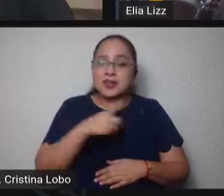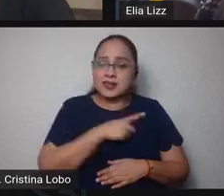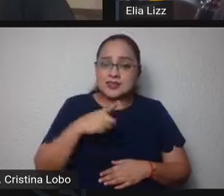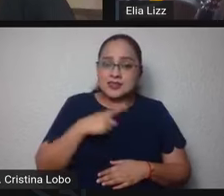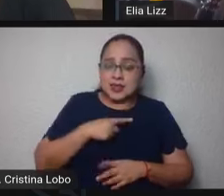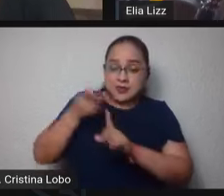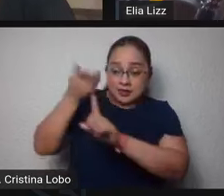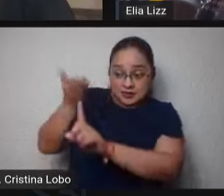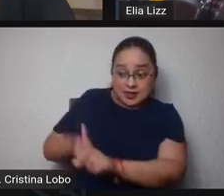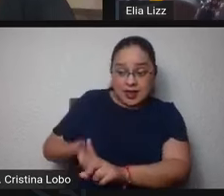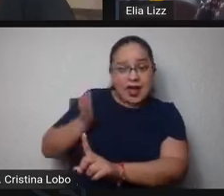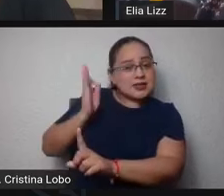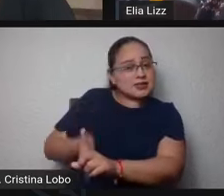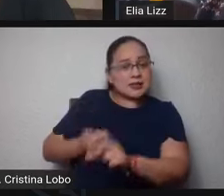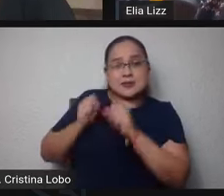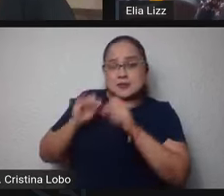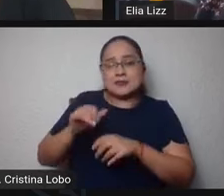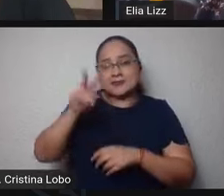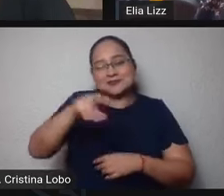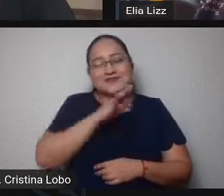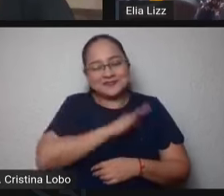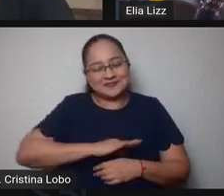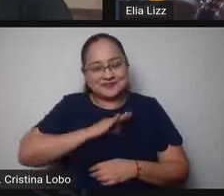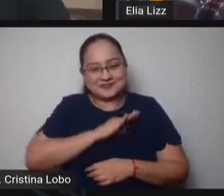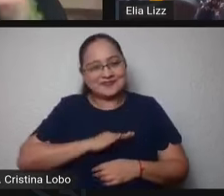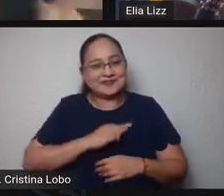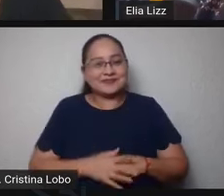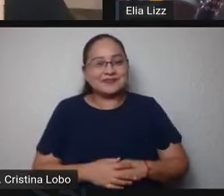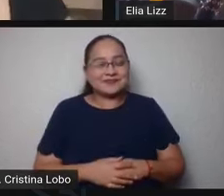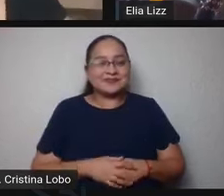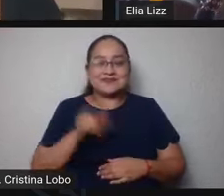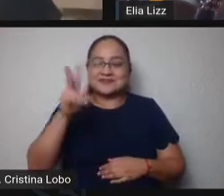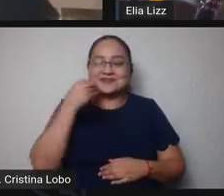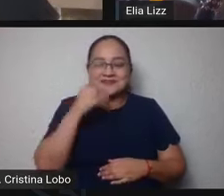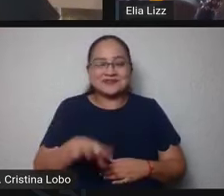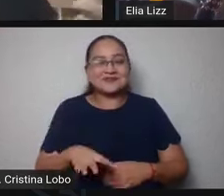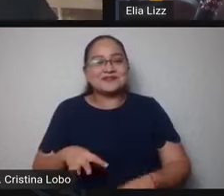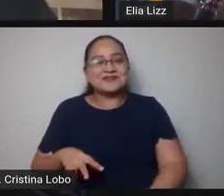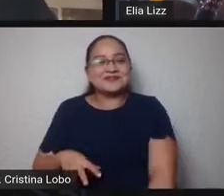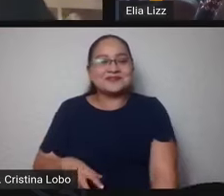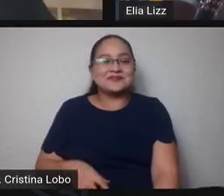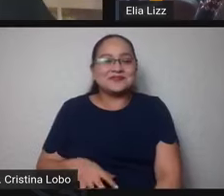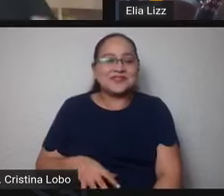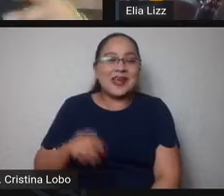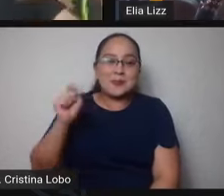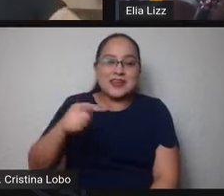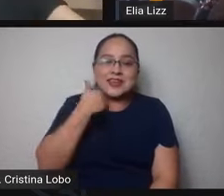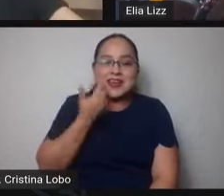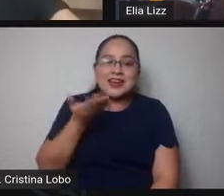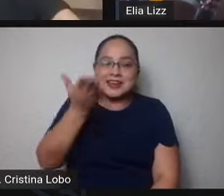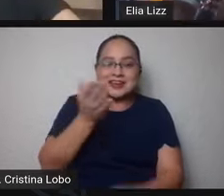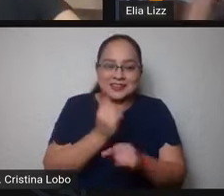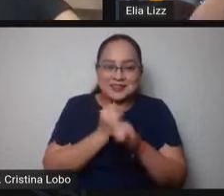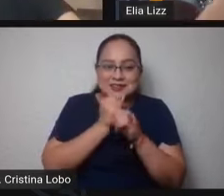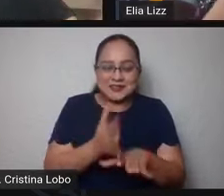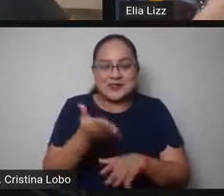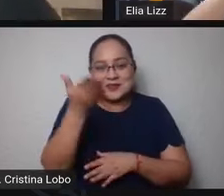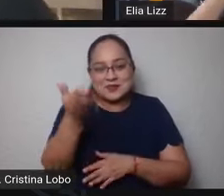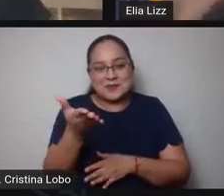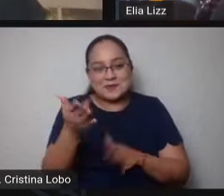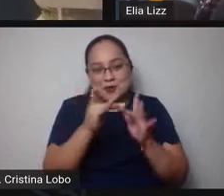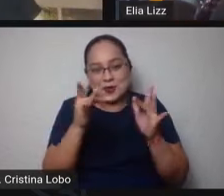como eres. Y muchas felicidades nuevamente. ¡Qué padre! Fíjate que nos está pidiendo tus datos para ver si el